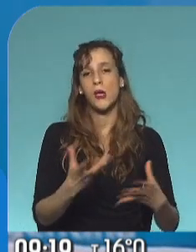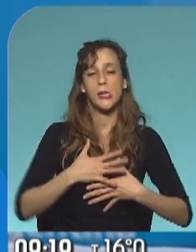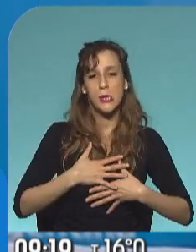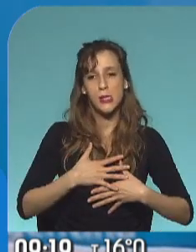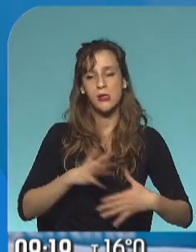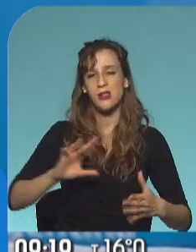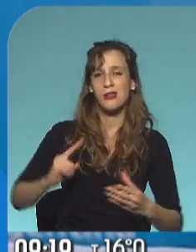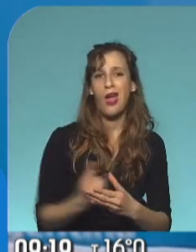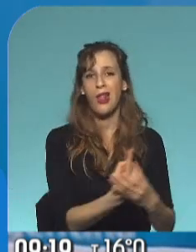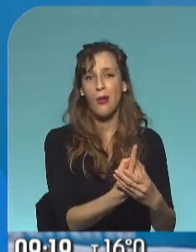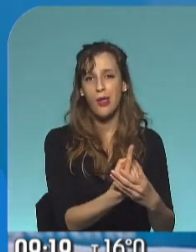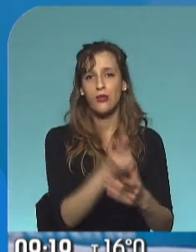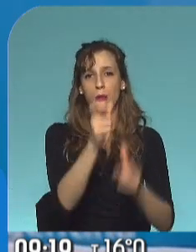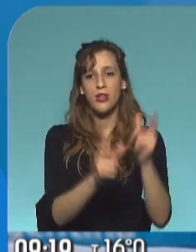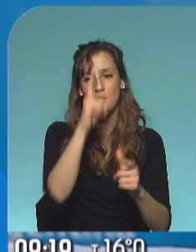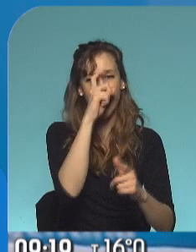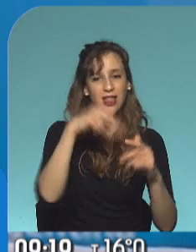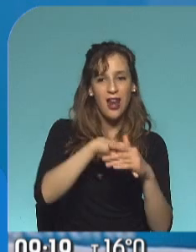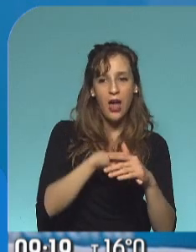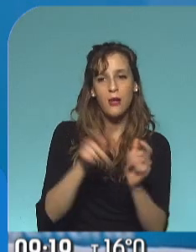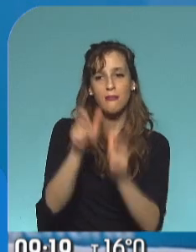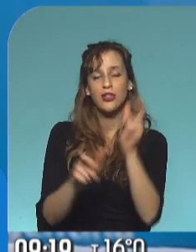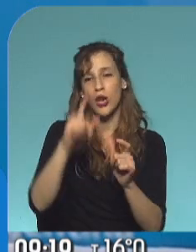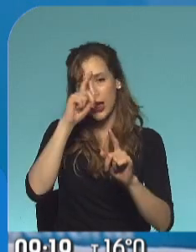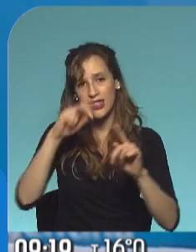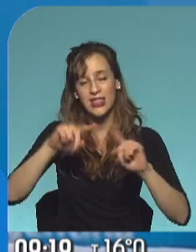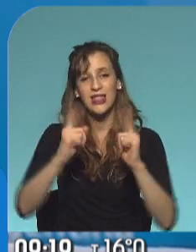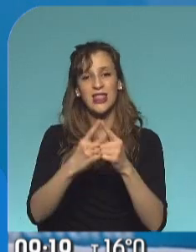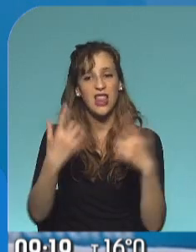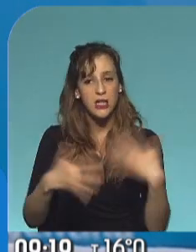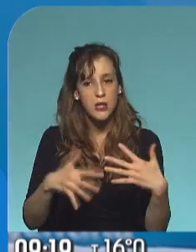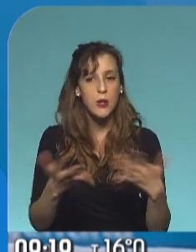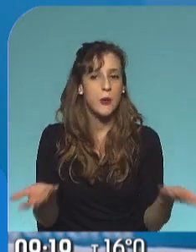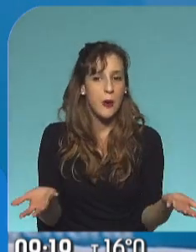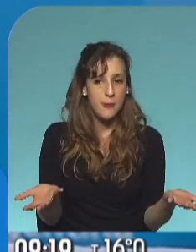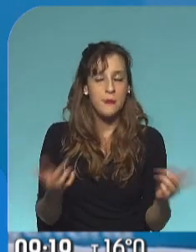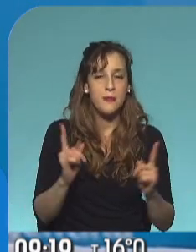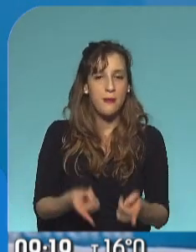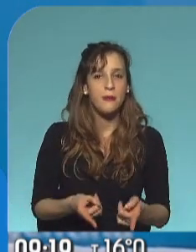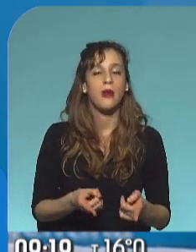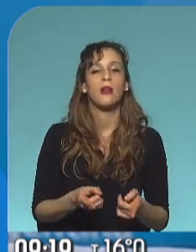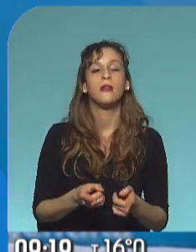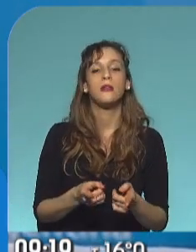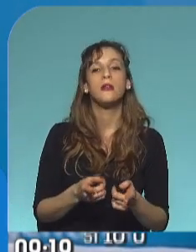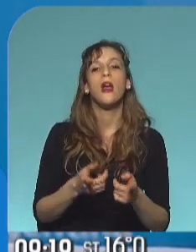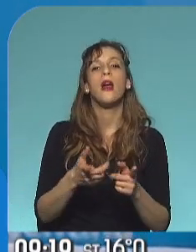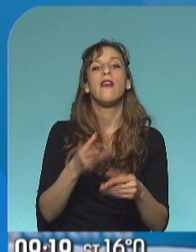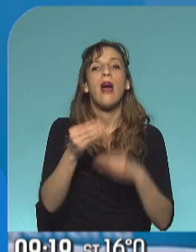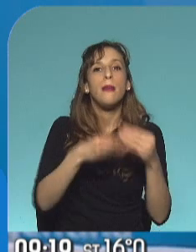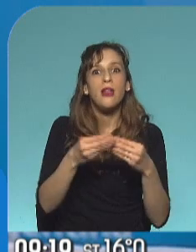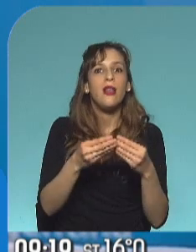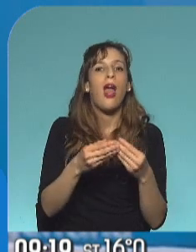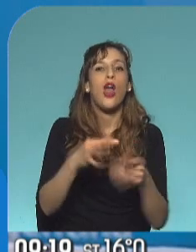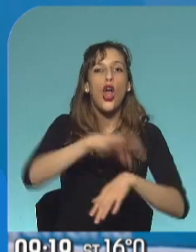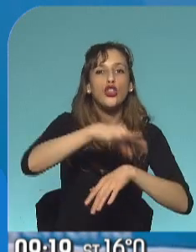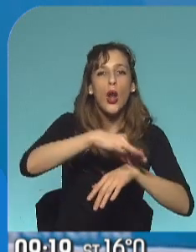su familia las personas internadas las personas en terapia intensiva los familiares reciben los informes por teléfono no poder estar